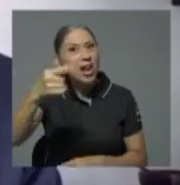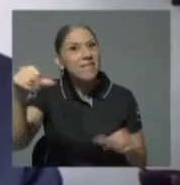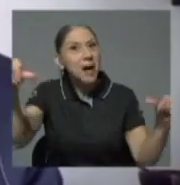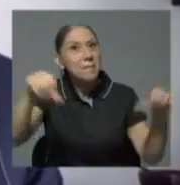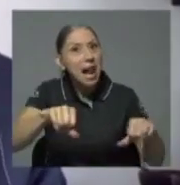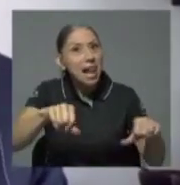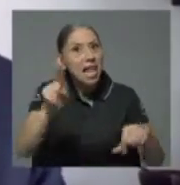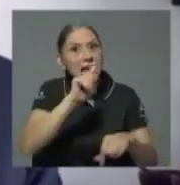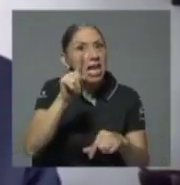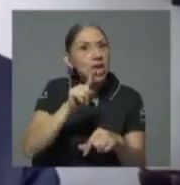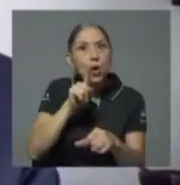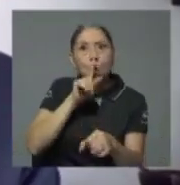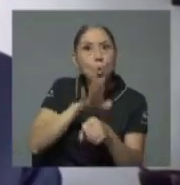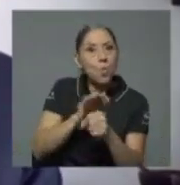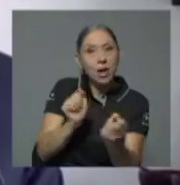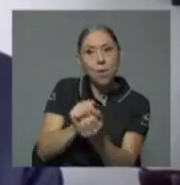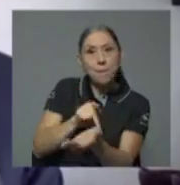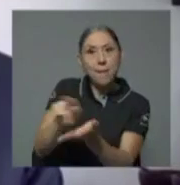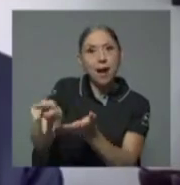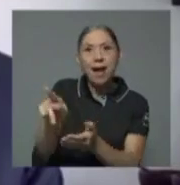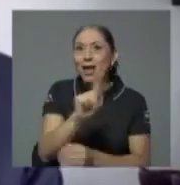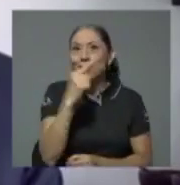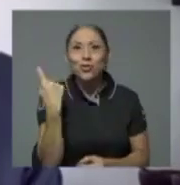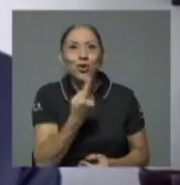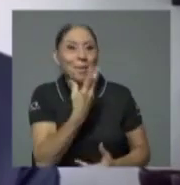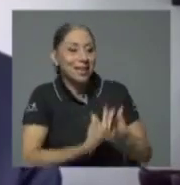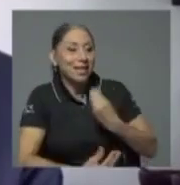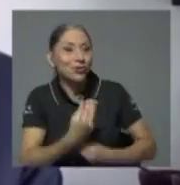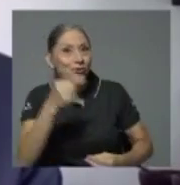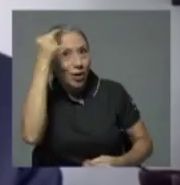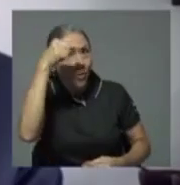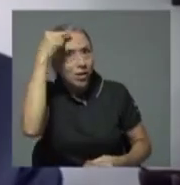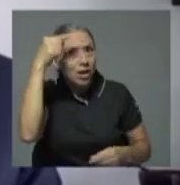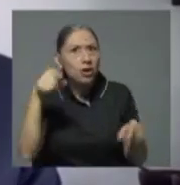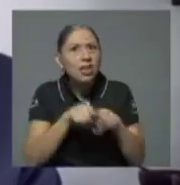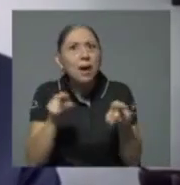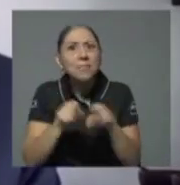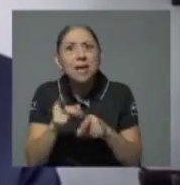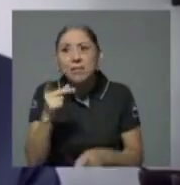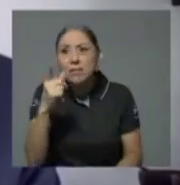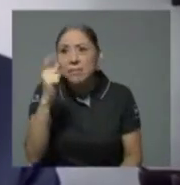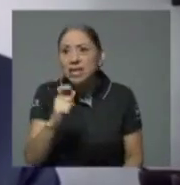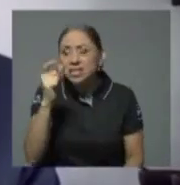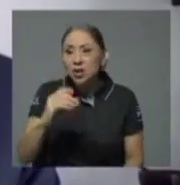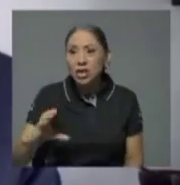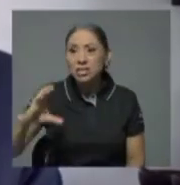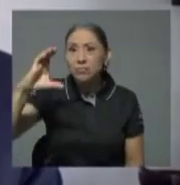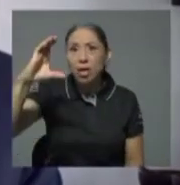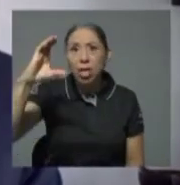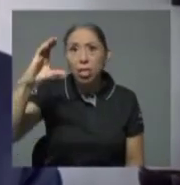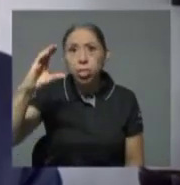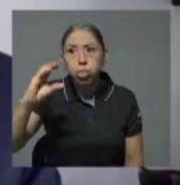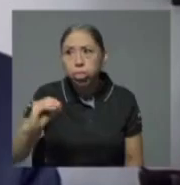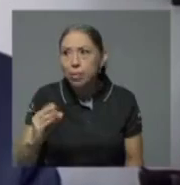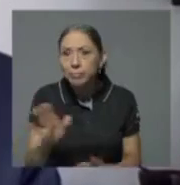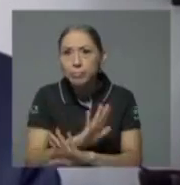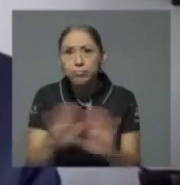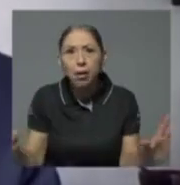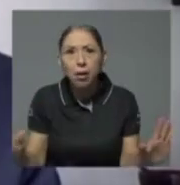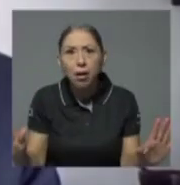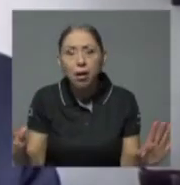no solamente sufre el gobierno, sino que perdemos nuestras pensiones. Imagínense el impacto que eso podría tener.